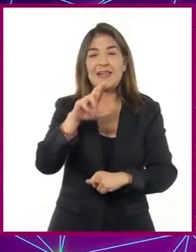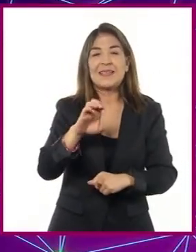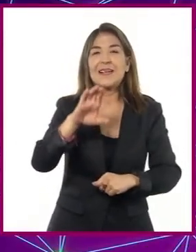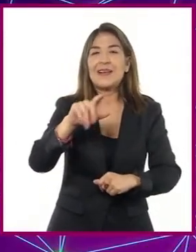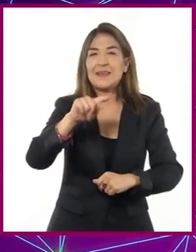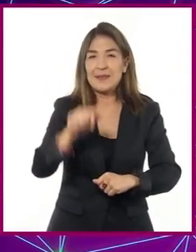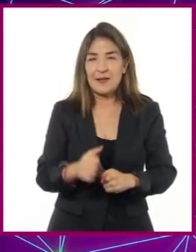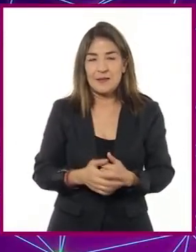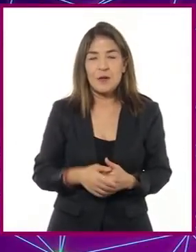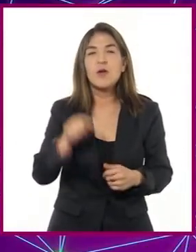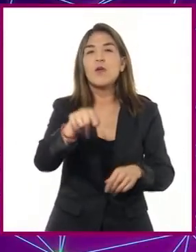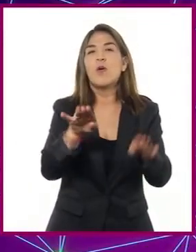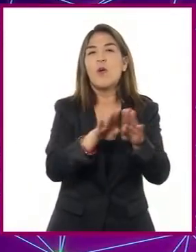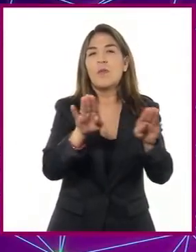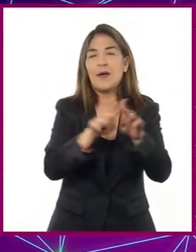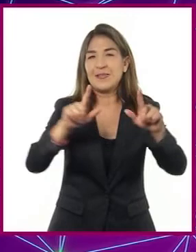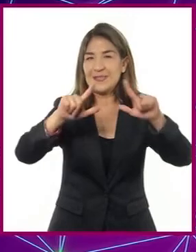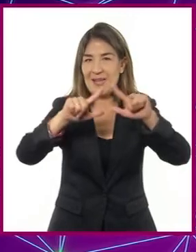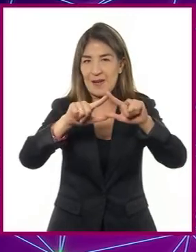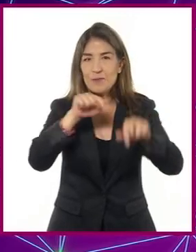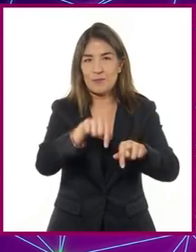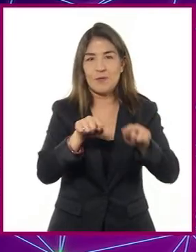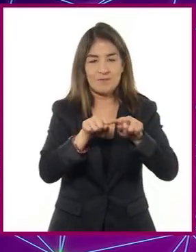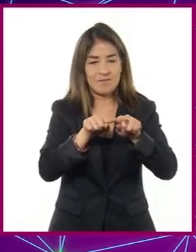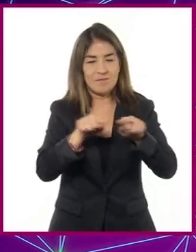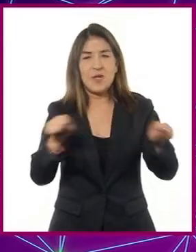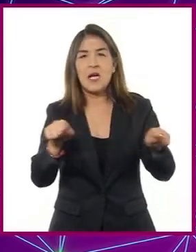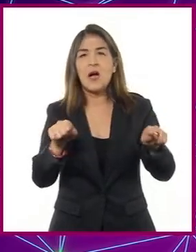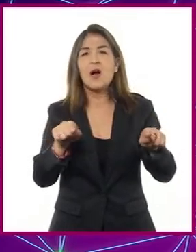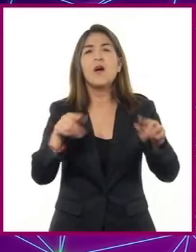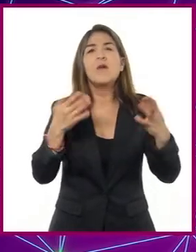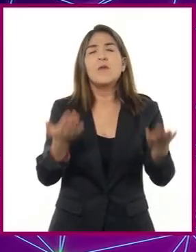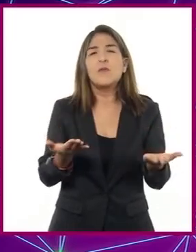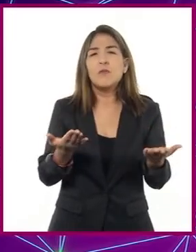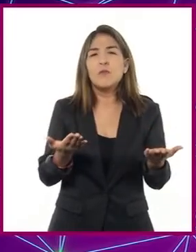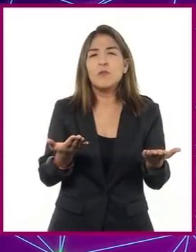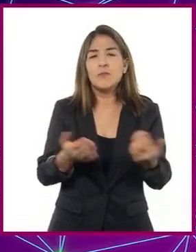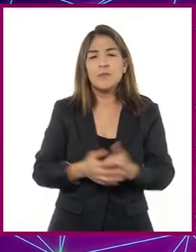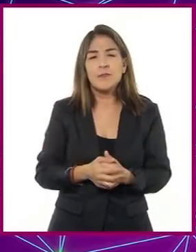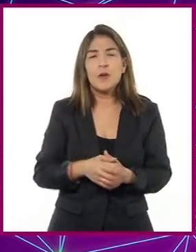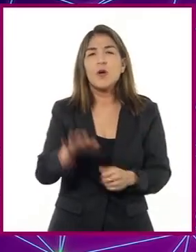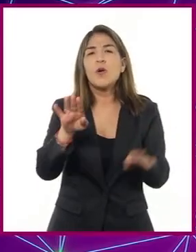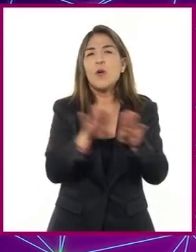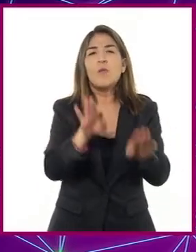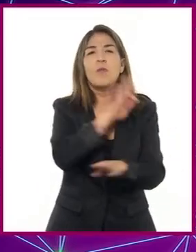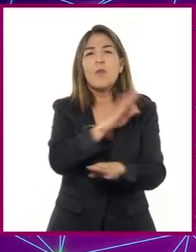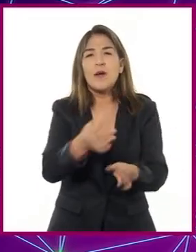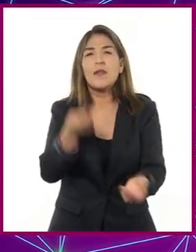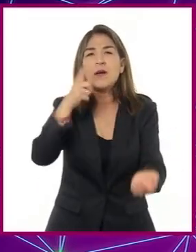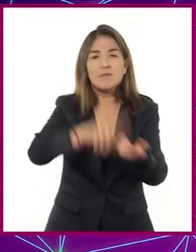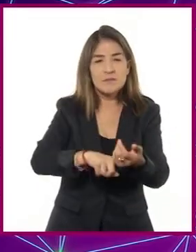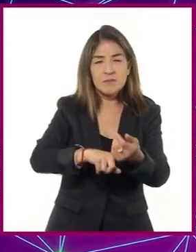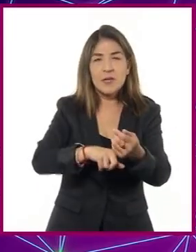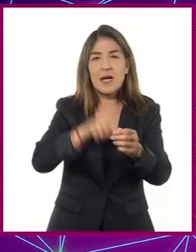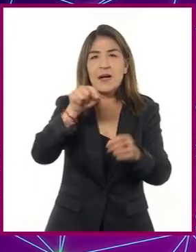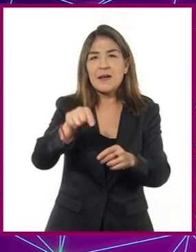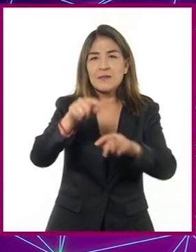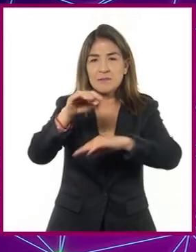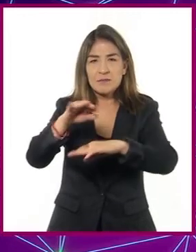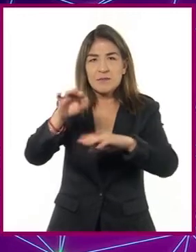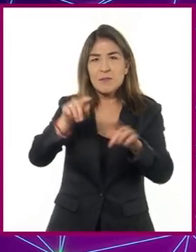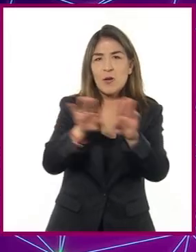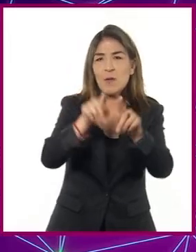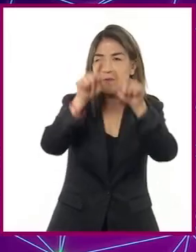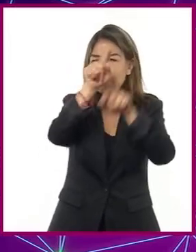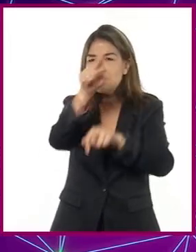un lado del triángulo. ¿Cómo se podrían construir los otros dos lados del